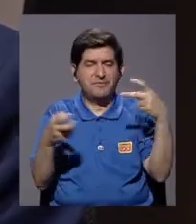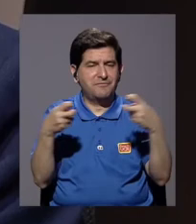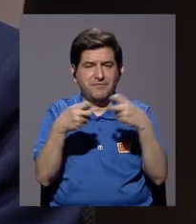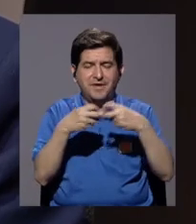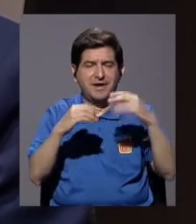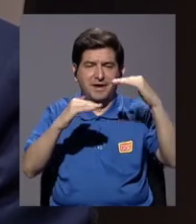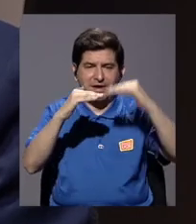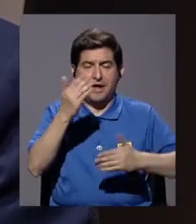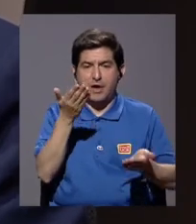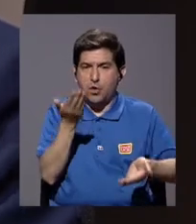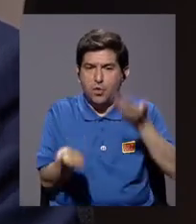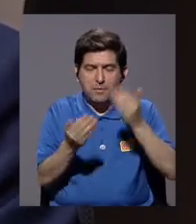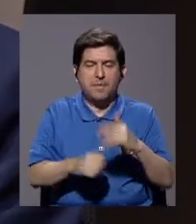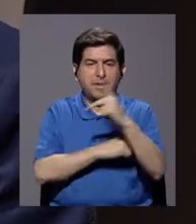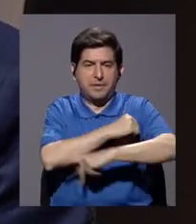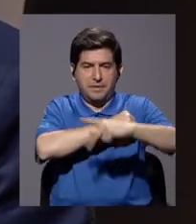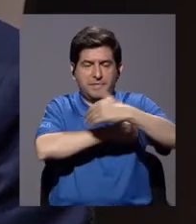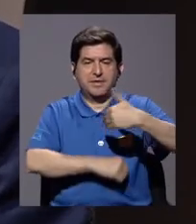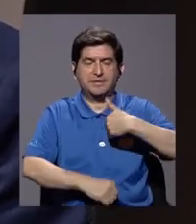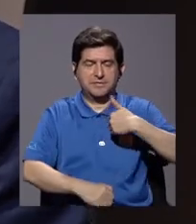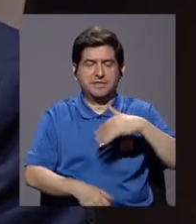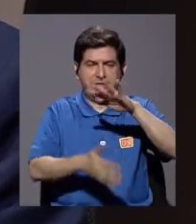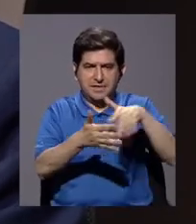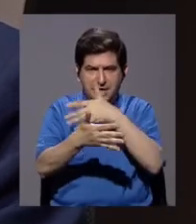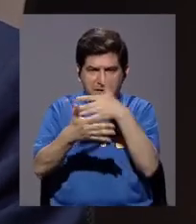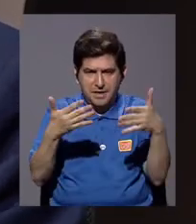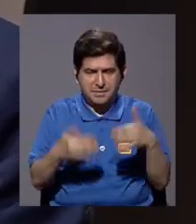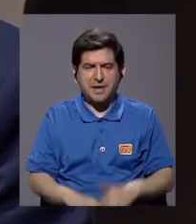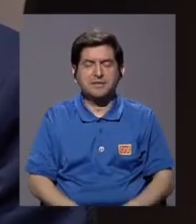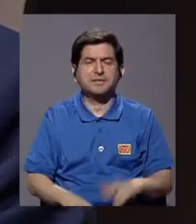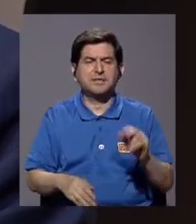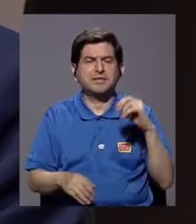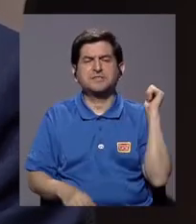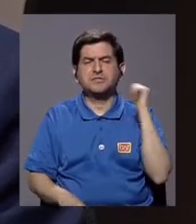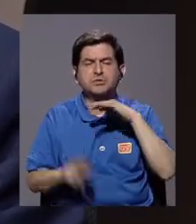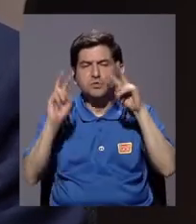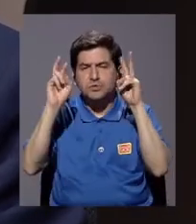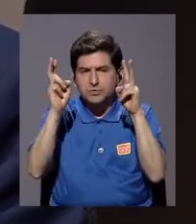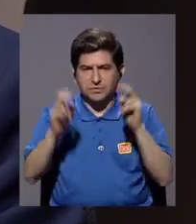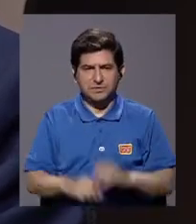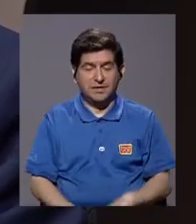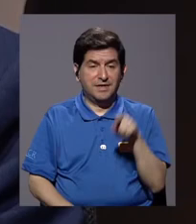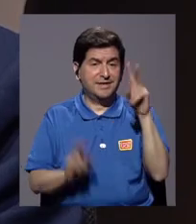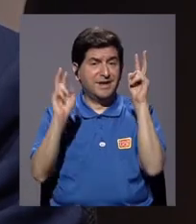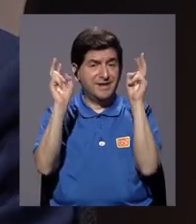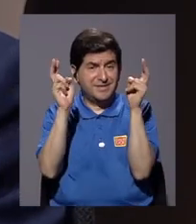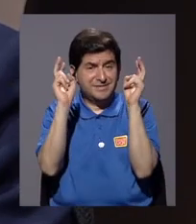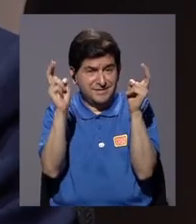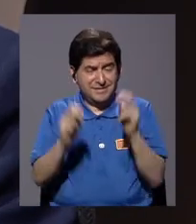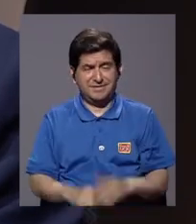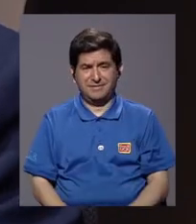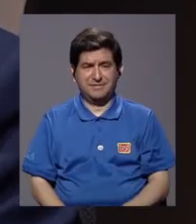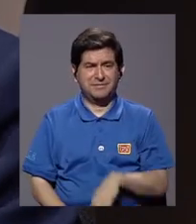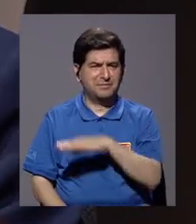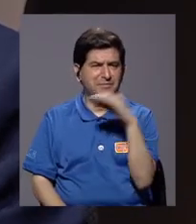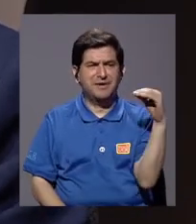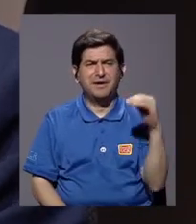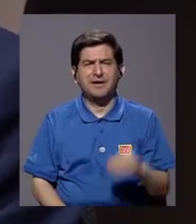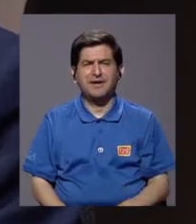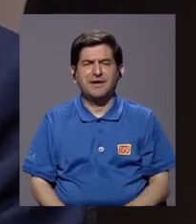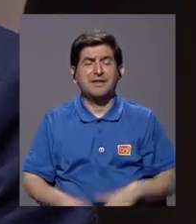son las más bajas comparadas con los países que tienen matrices más sucias. Entonces ese tema, ese trade-off,